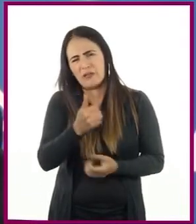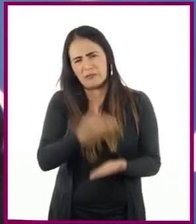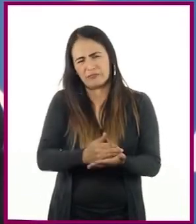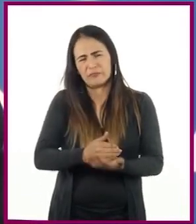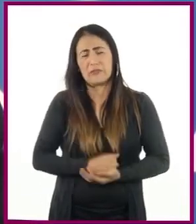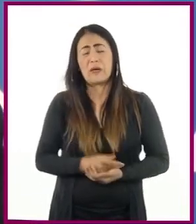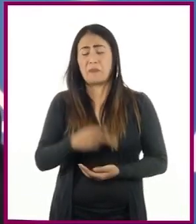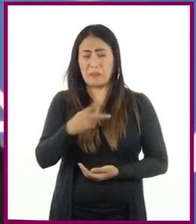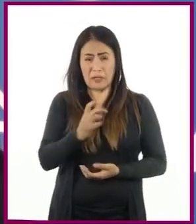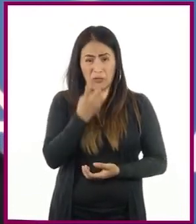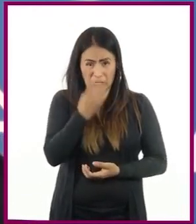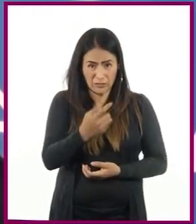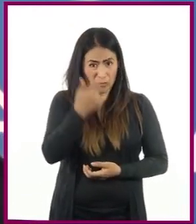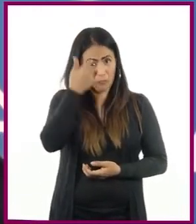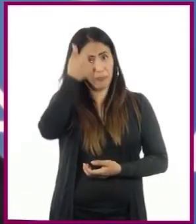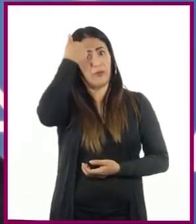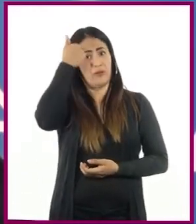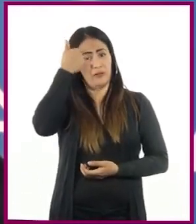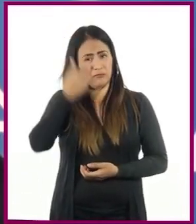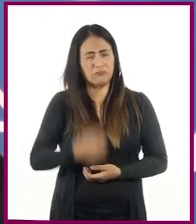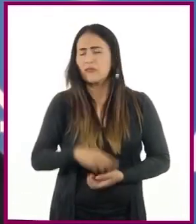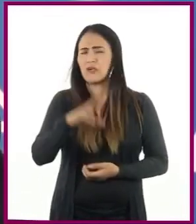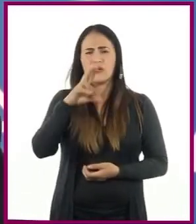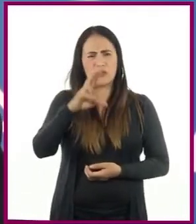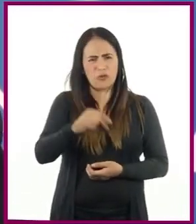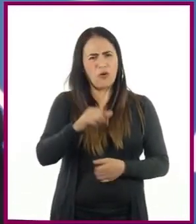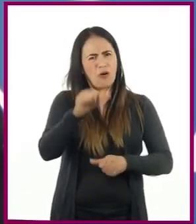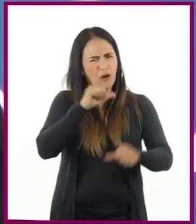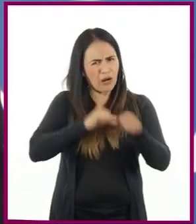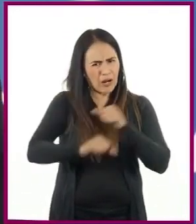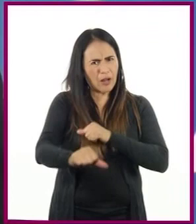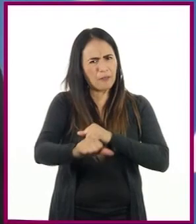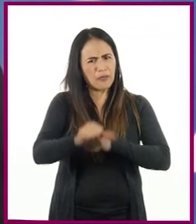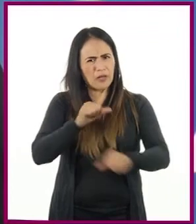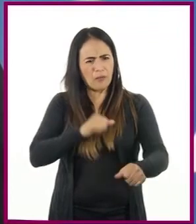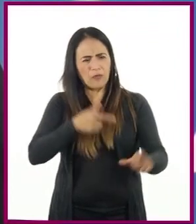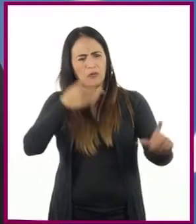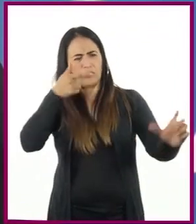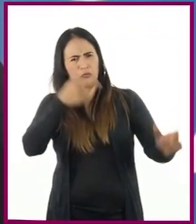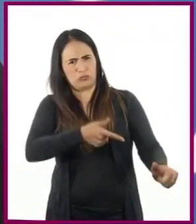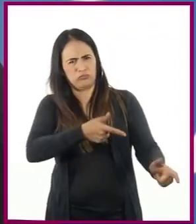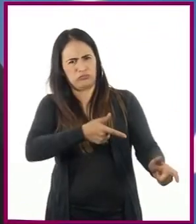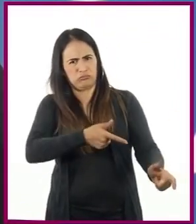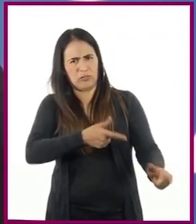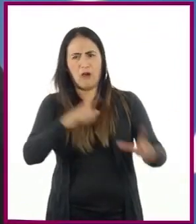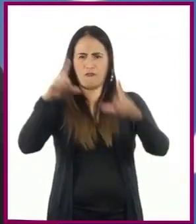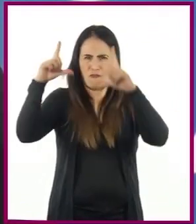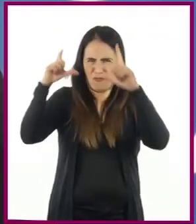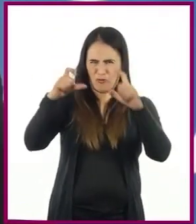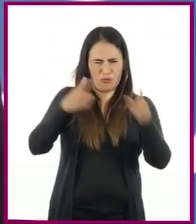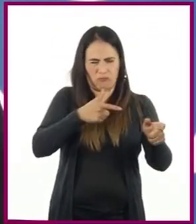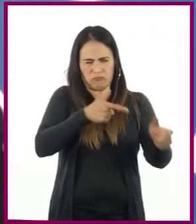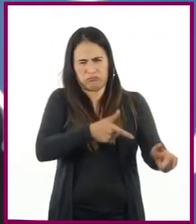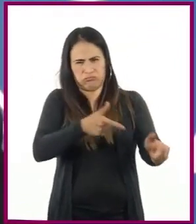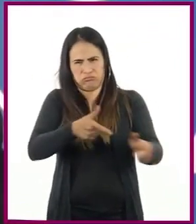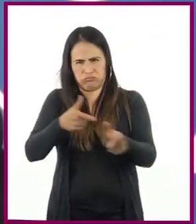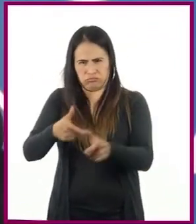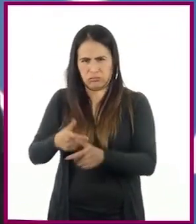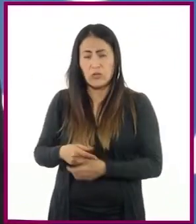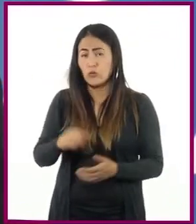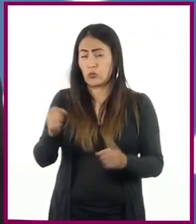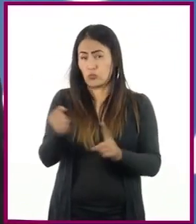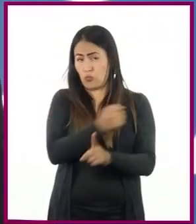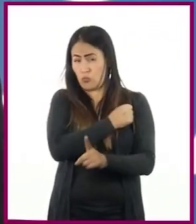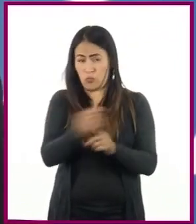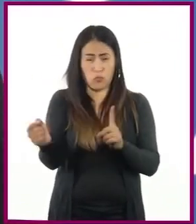En lugar de eso, nos turnamos para fotografiarnos apuntándolo con la bayoneta y ese tipo de cosas. No lo